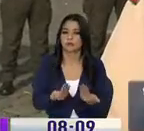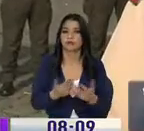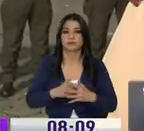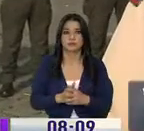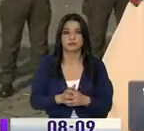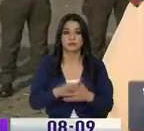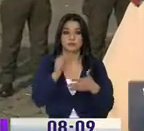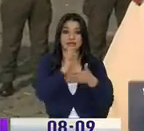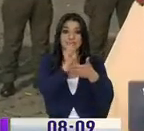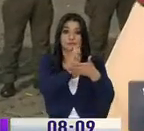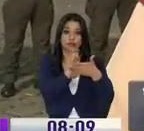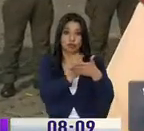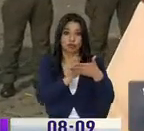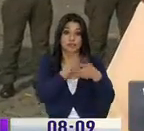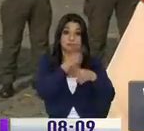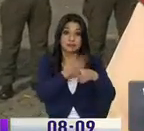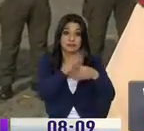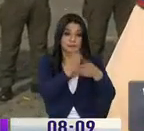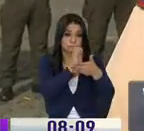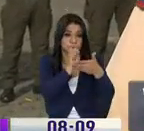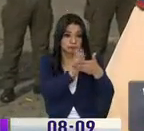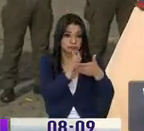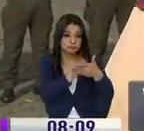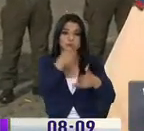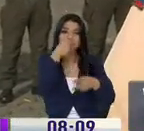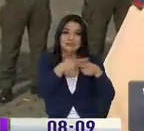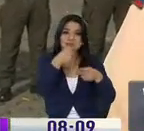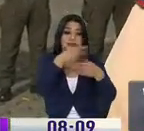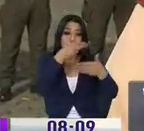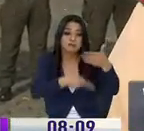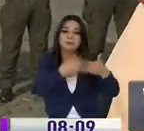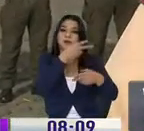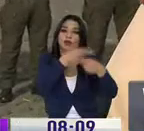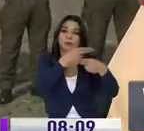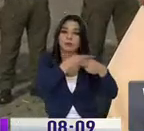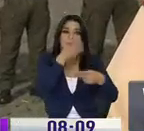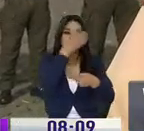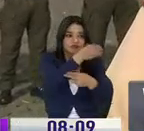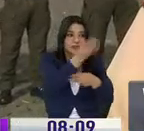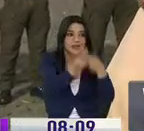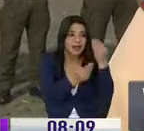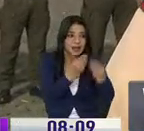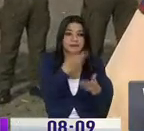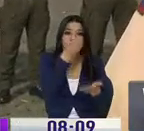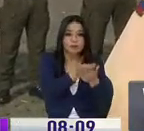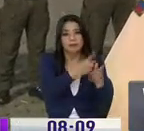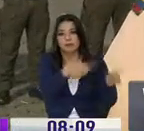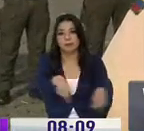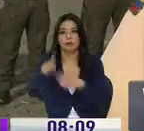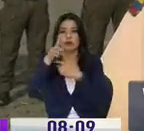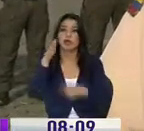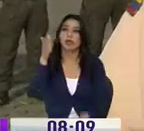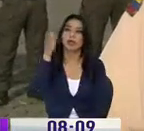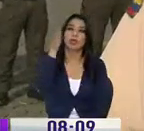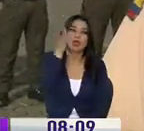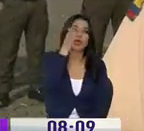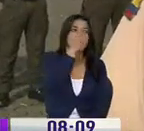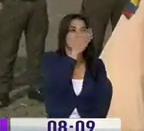un listado específico a lo que van a hacer, que vengan direccionados a qué van a hacer las compras para que no